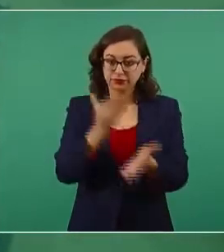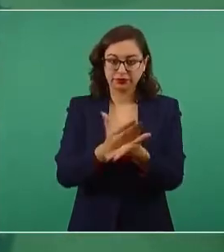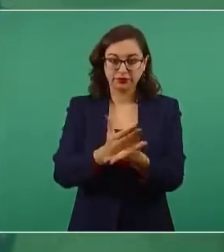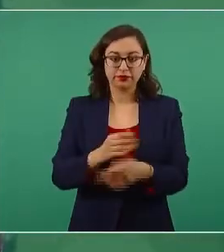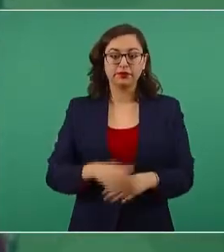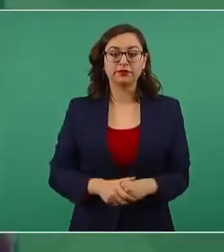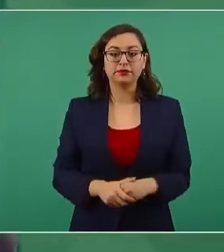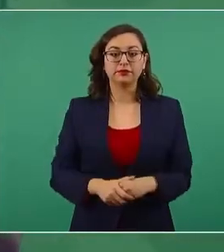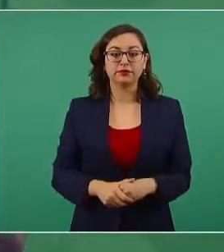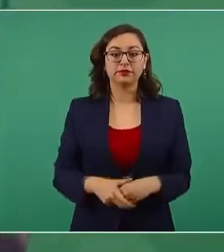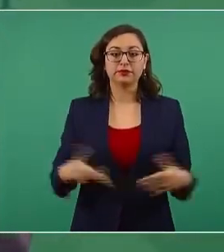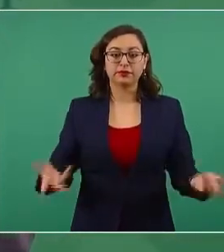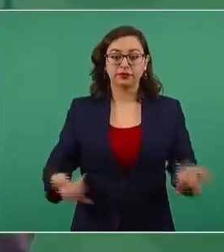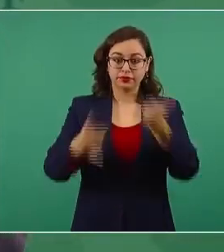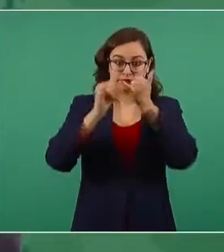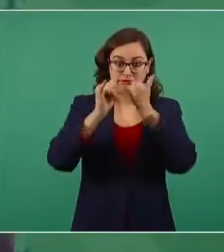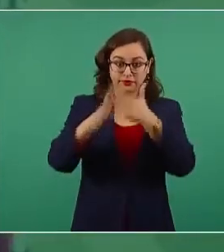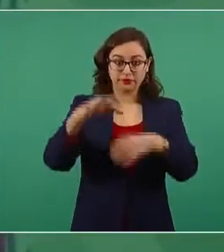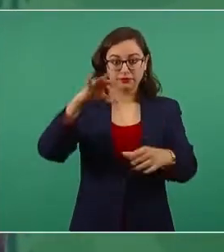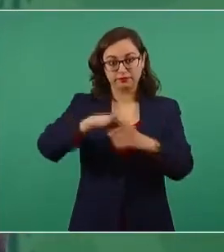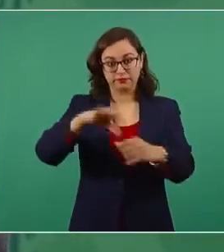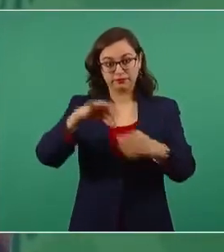que no haya fraude electoral,